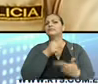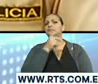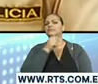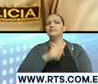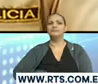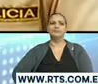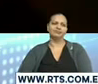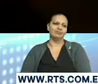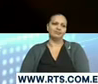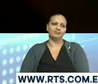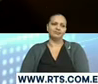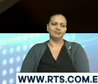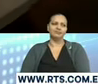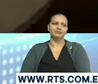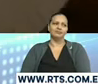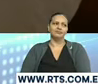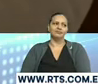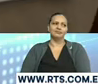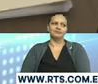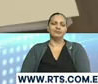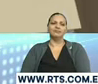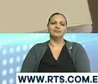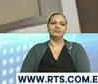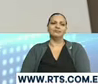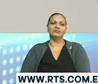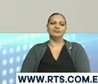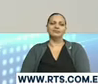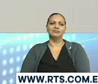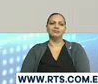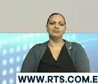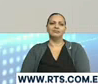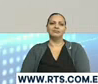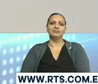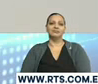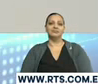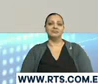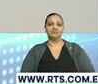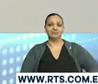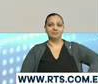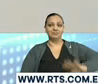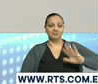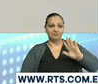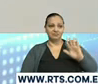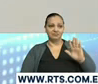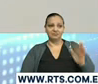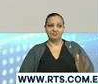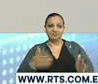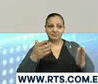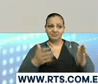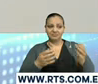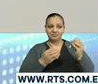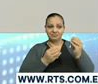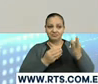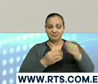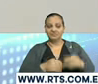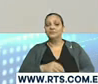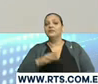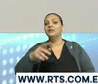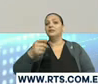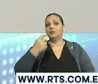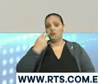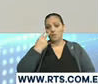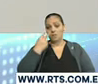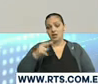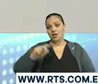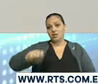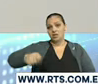carro, ese carro está afuera de la casa, de tu casa. Esta llave, si ¿sí ve esta